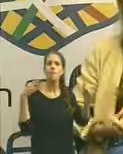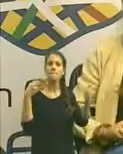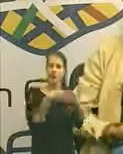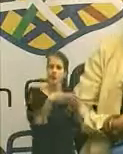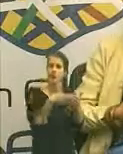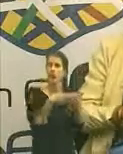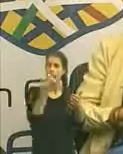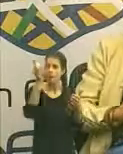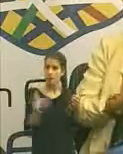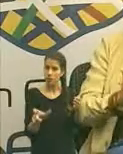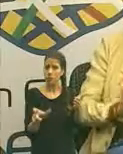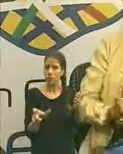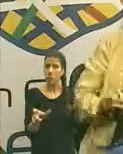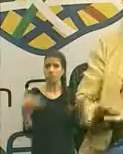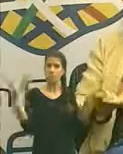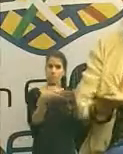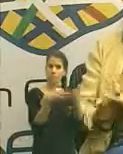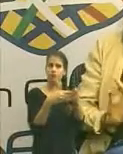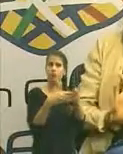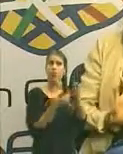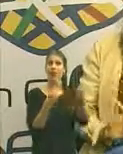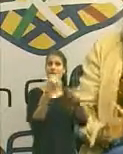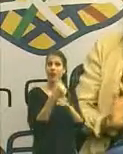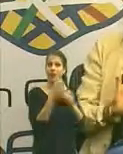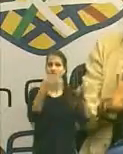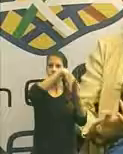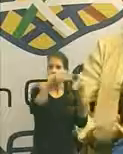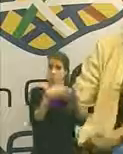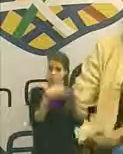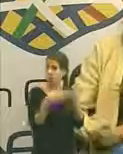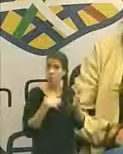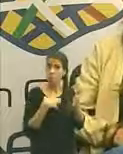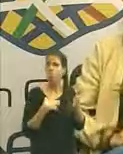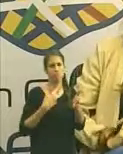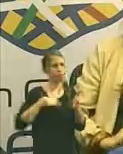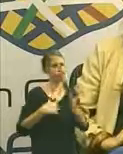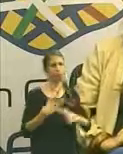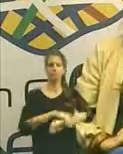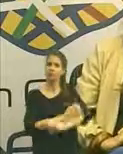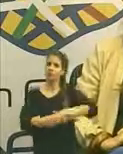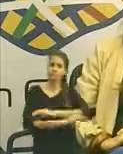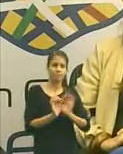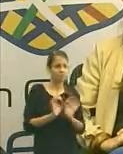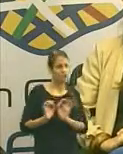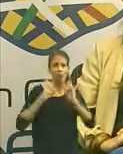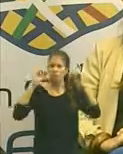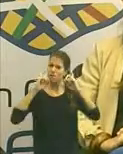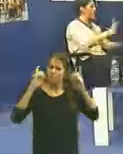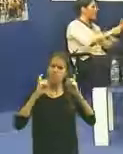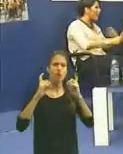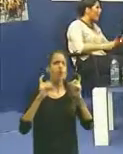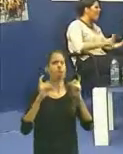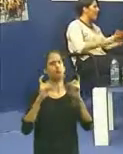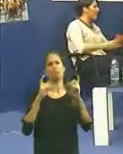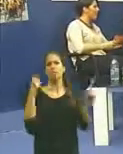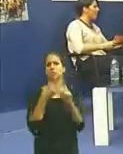impide que esa persona llegue a estar sobre el caballo, nos las arreglaremos para que eso... Y intentar, digamos,